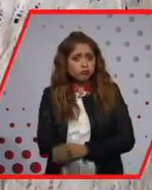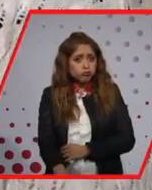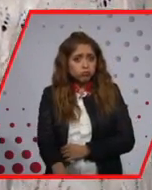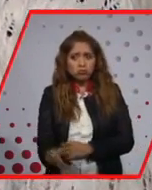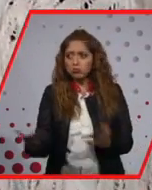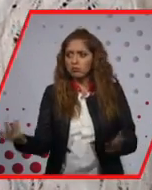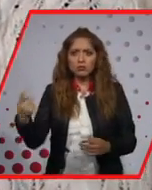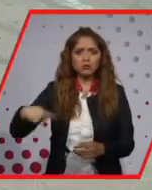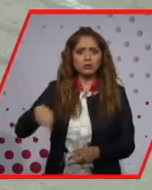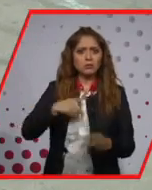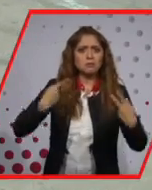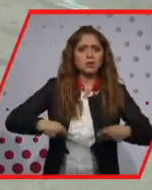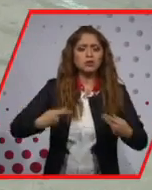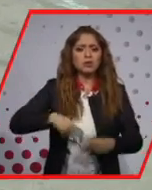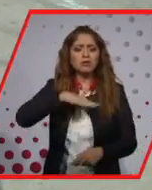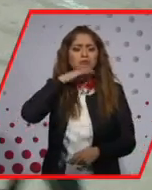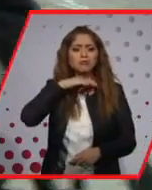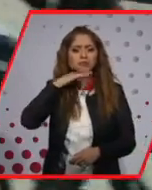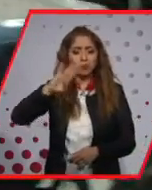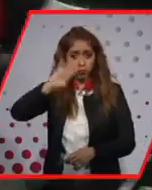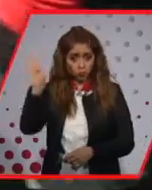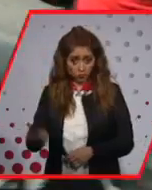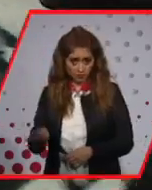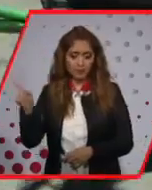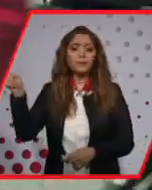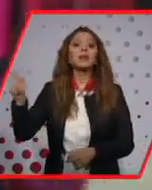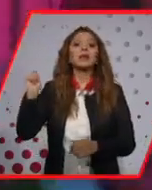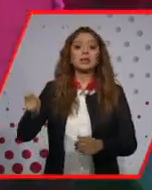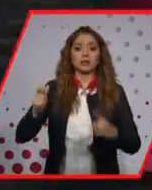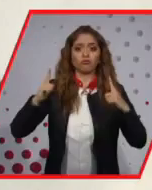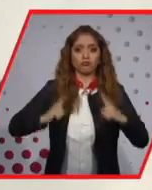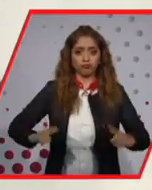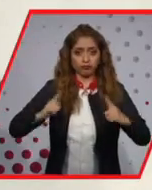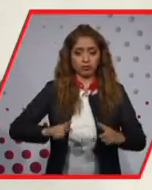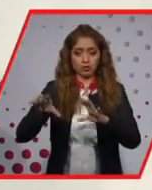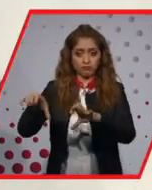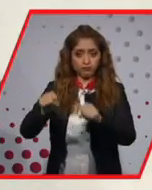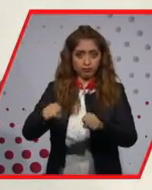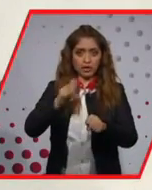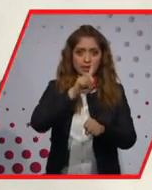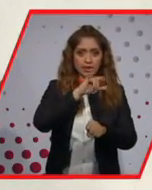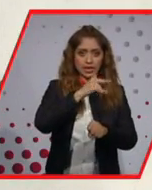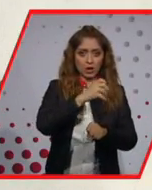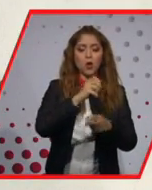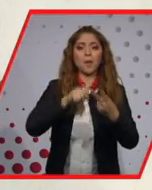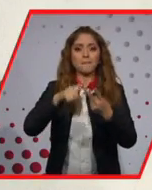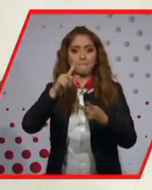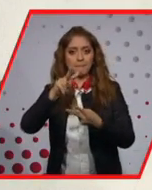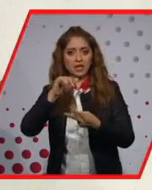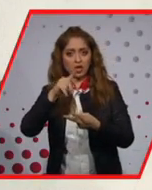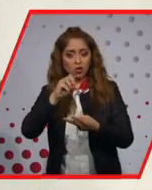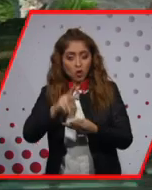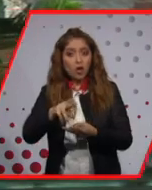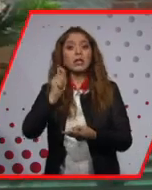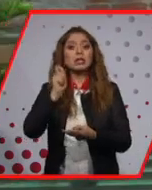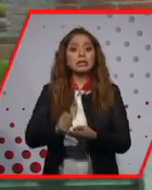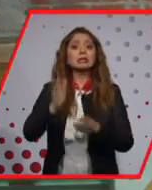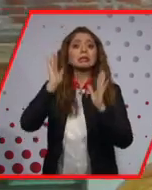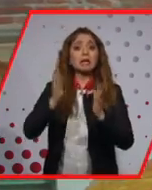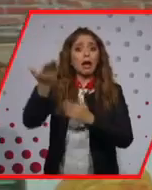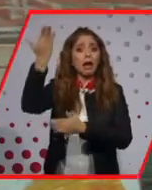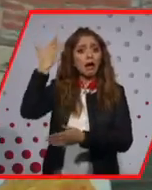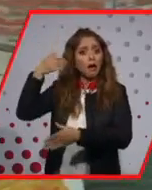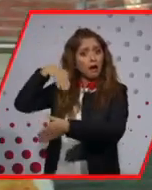estaban ni enterados. En las pesquisas, agentes municipales detuvieron a Diego y Víctor, quienes ya se encontraban de nuevo en el interior de esta